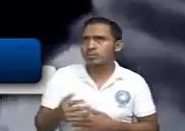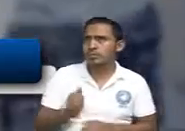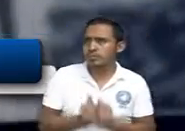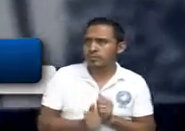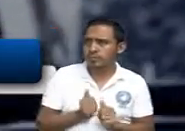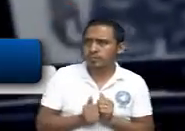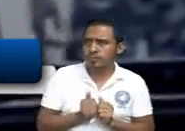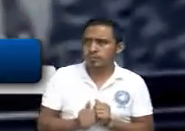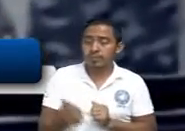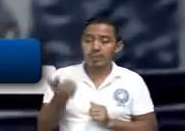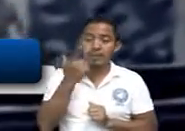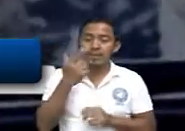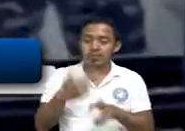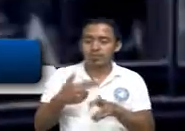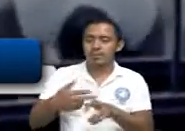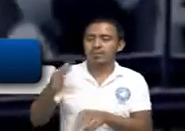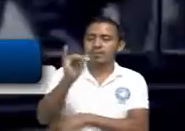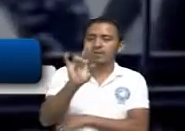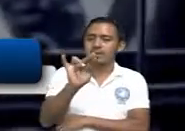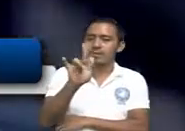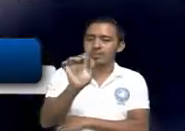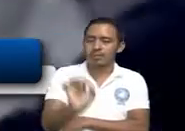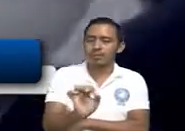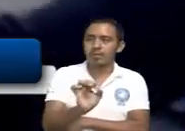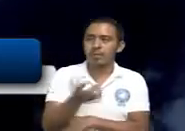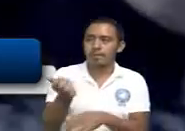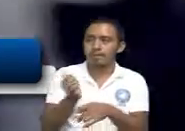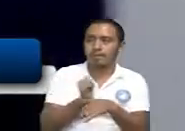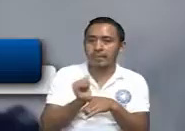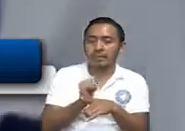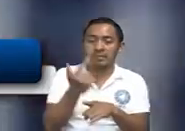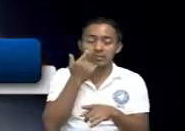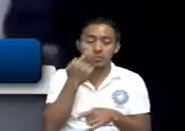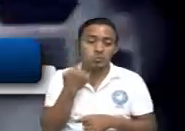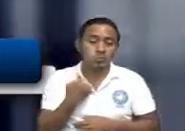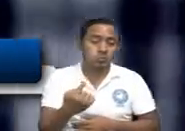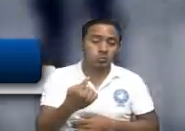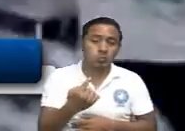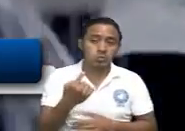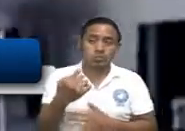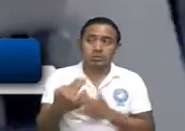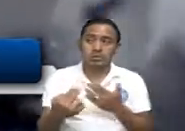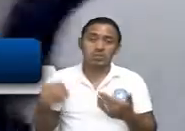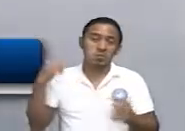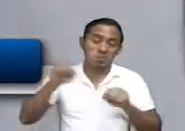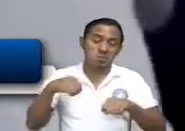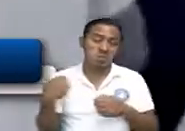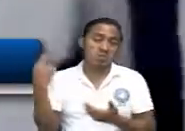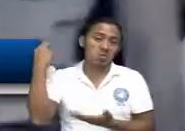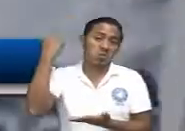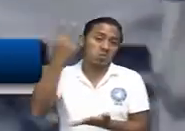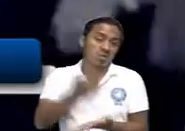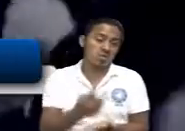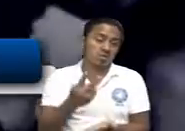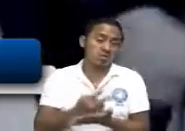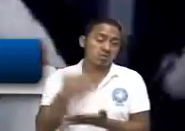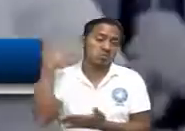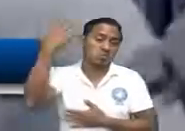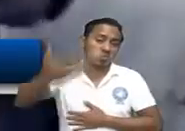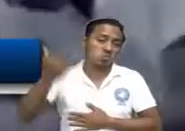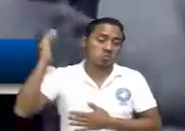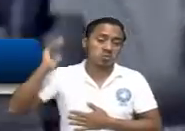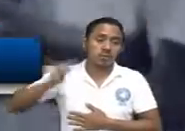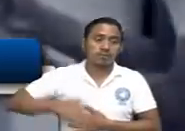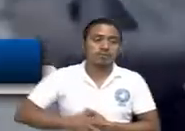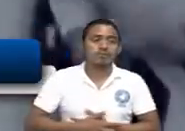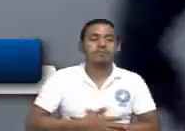es el intento. O sea, que el que lo intenta una vez puede ser mi potencial suicida de aquí a uno o dos años. Entonces, eso es